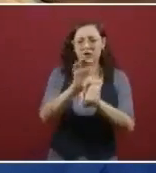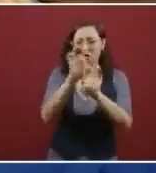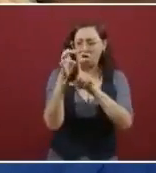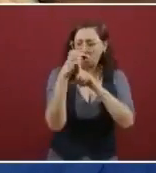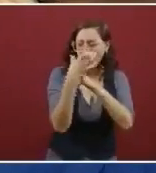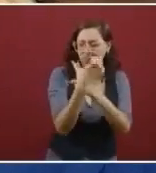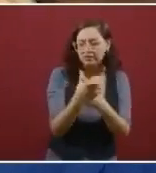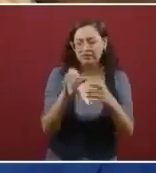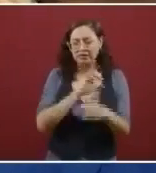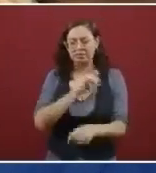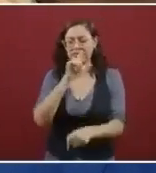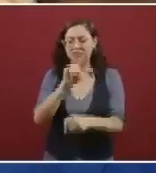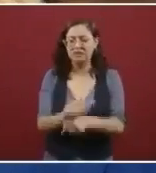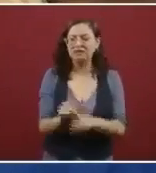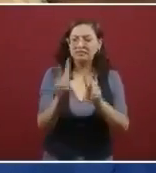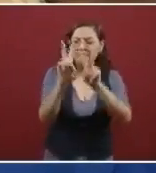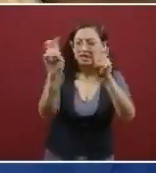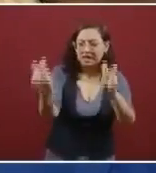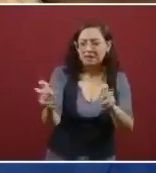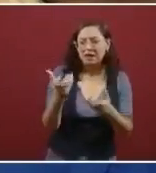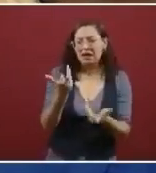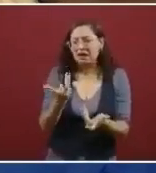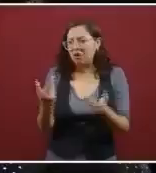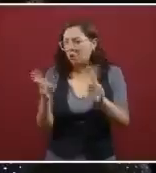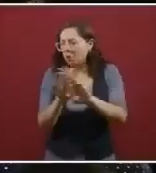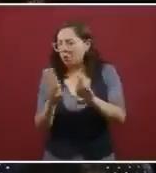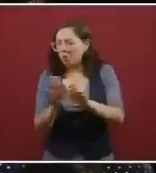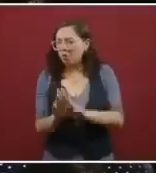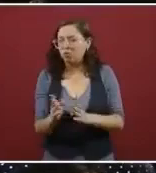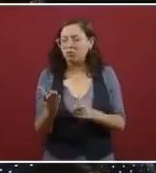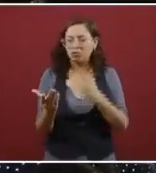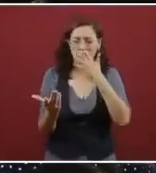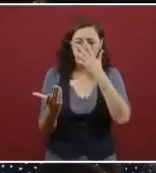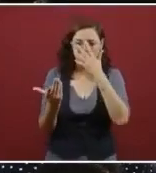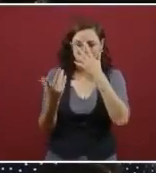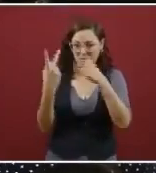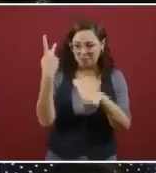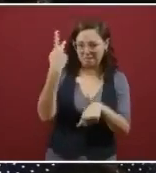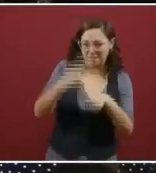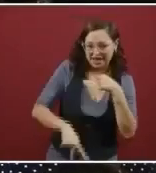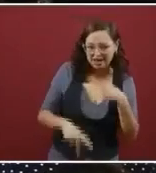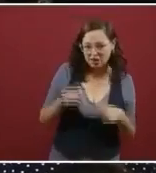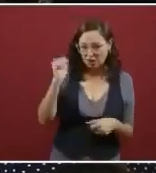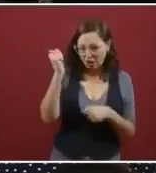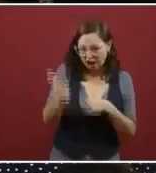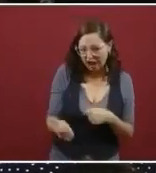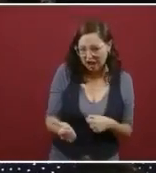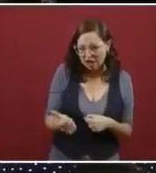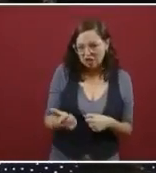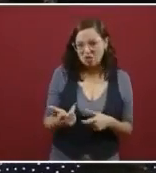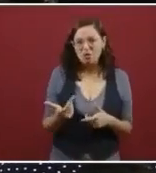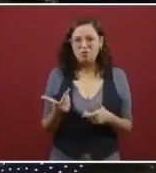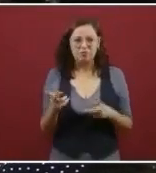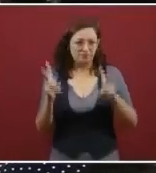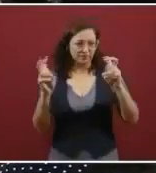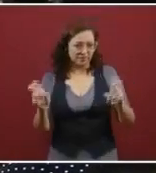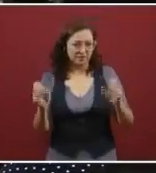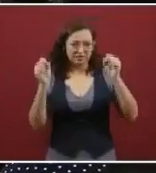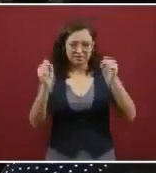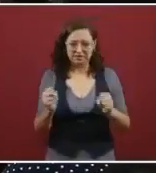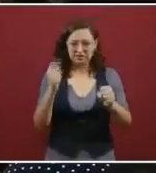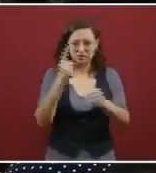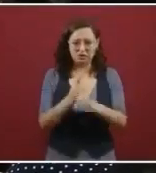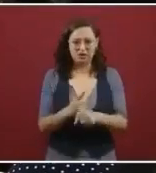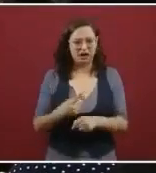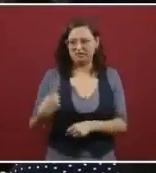y de rating, pues desgraciadamente se corre peligro hasta con el plan de seguridad, ¿no? Aquí en La